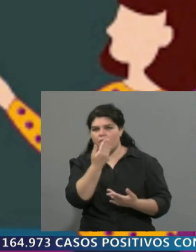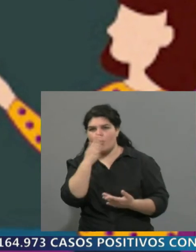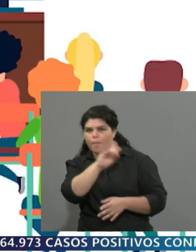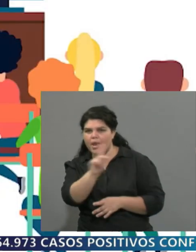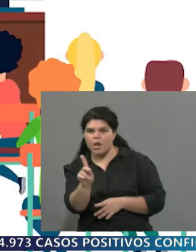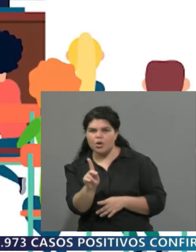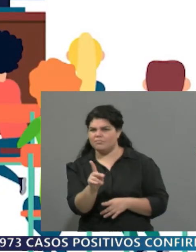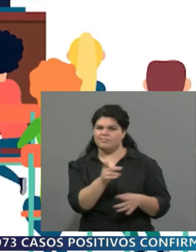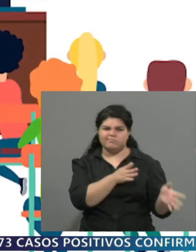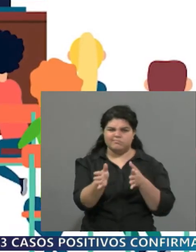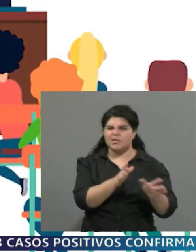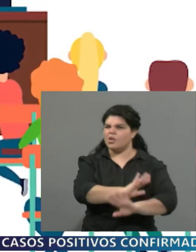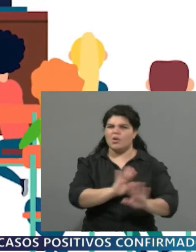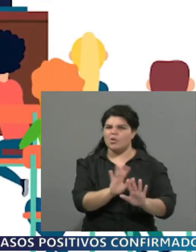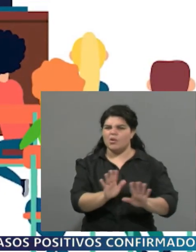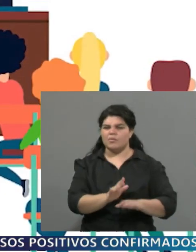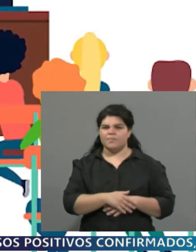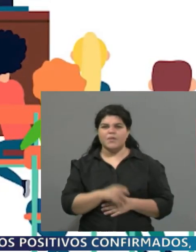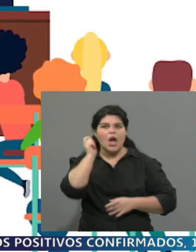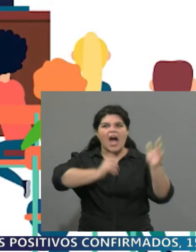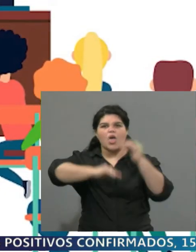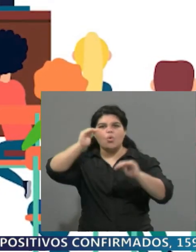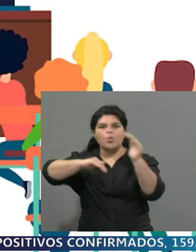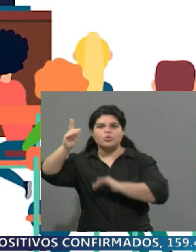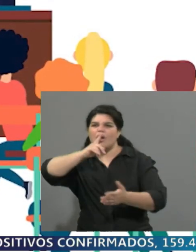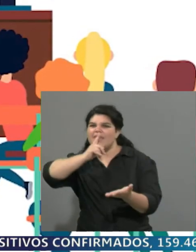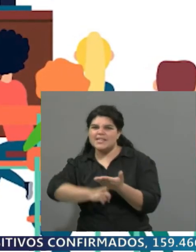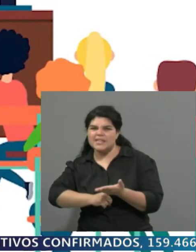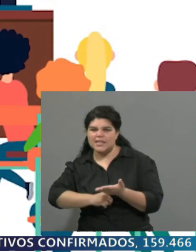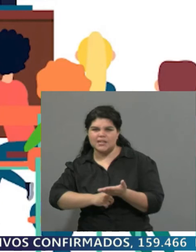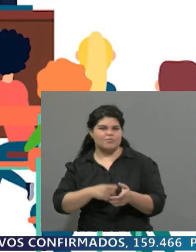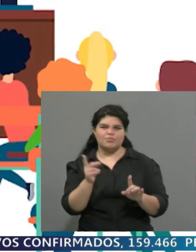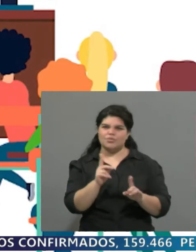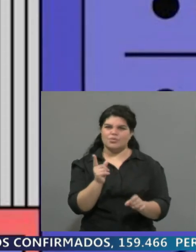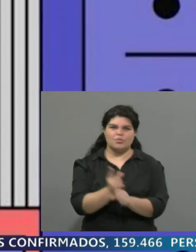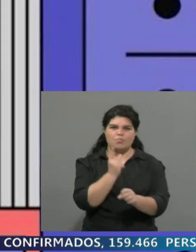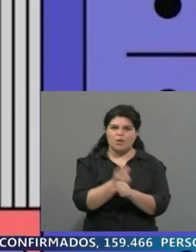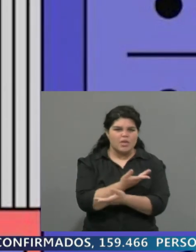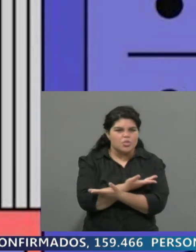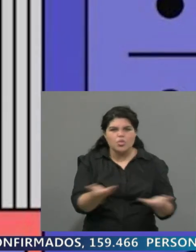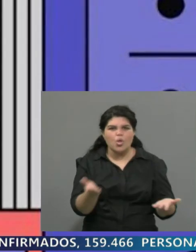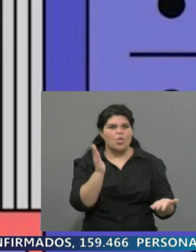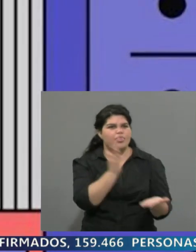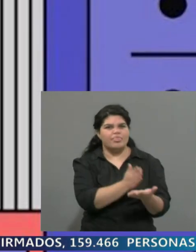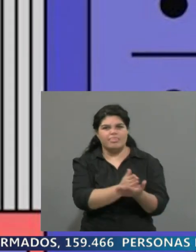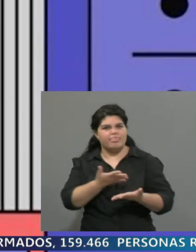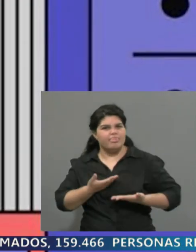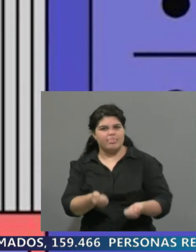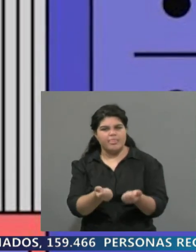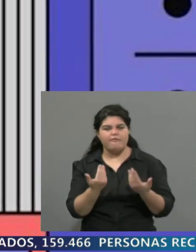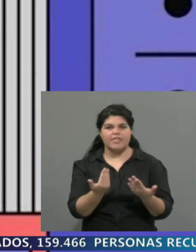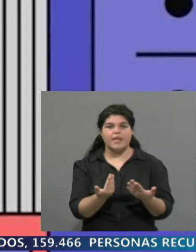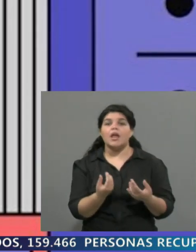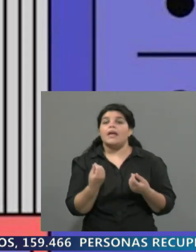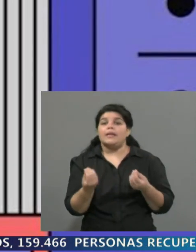qué pueden dejar de hacer. Claro, decidir por ellos y por ellas, ¿no? Básicamente, ¿no? Entonces, este empoderamiento, esta